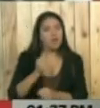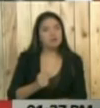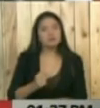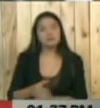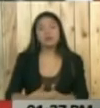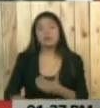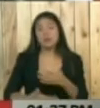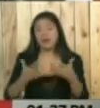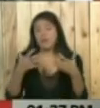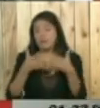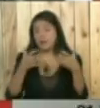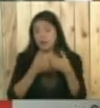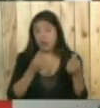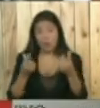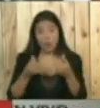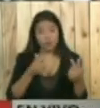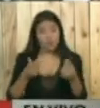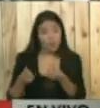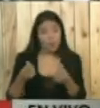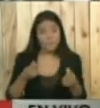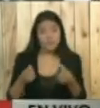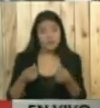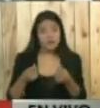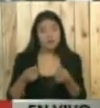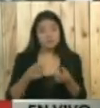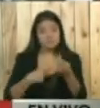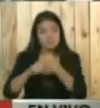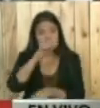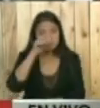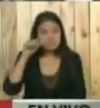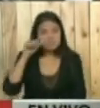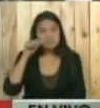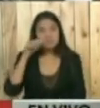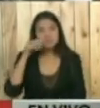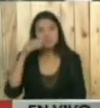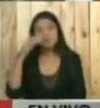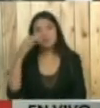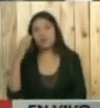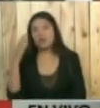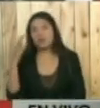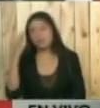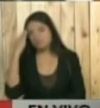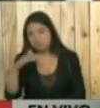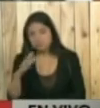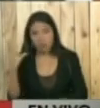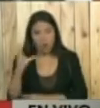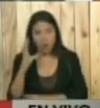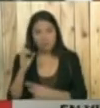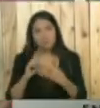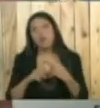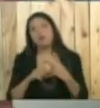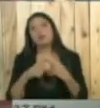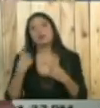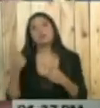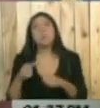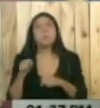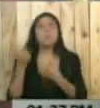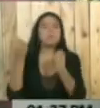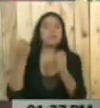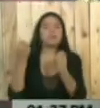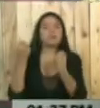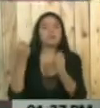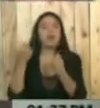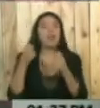de la guerra económica, el narcotráfico, el paramilitarismo, el desconocimiento de los poderes públicos desde la Asamblea